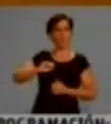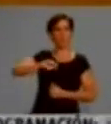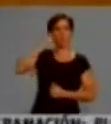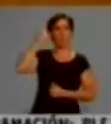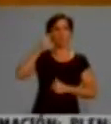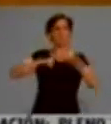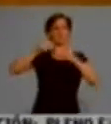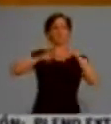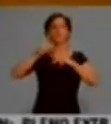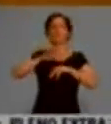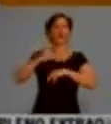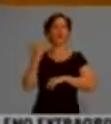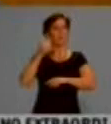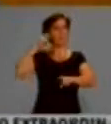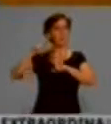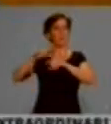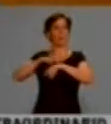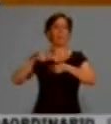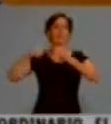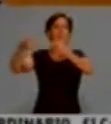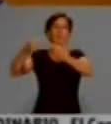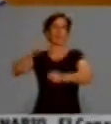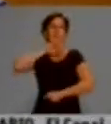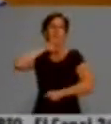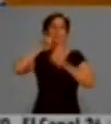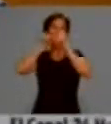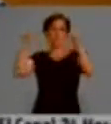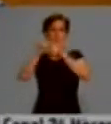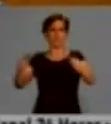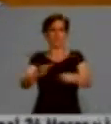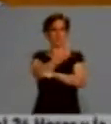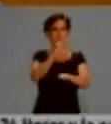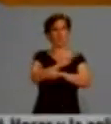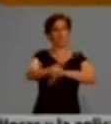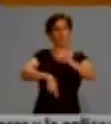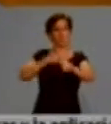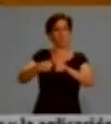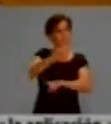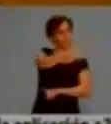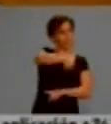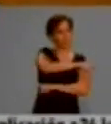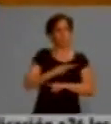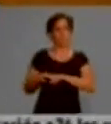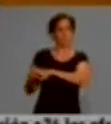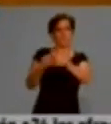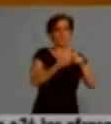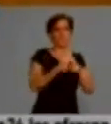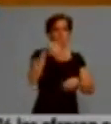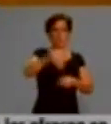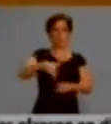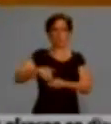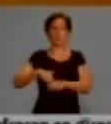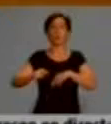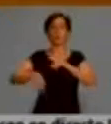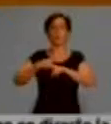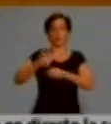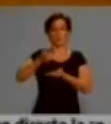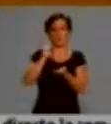satisfacer a las empresas donantes de su partido y para que ustedes se repartieran sobres y cajas de puros llenas de